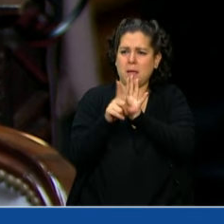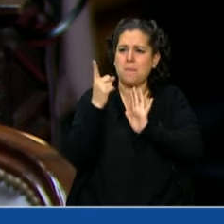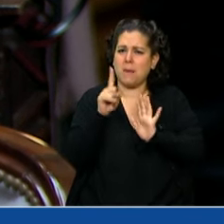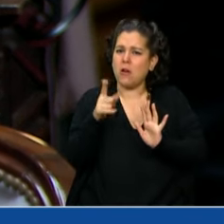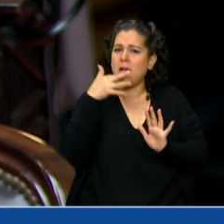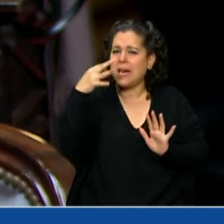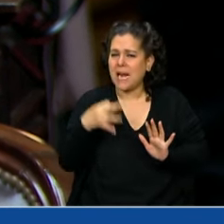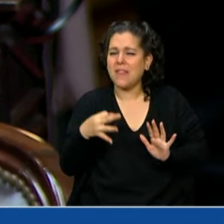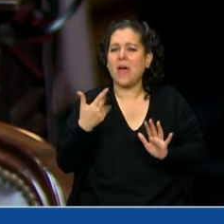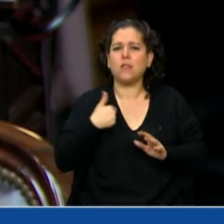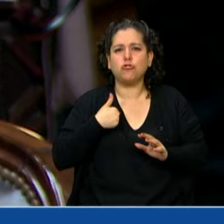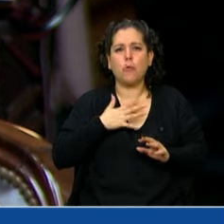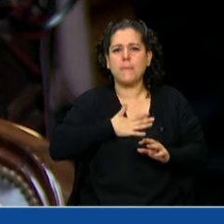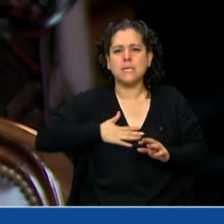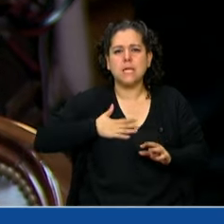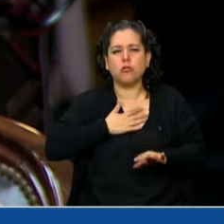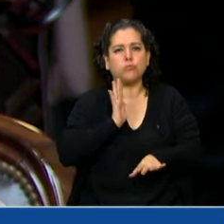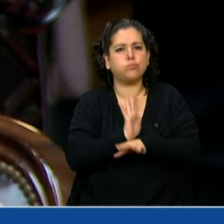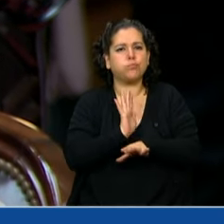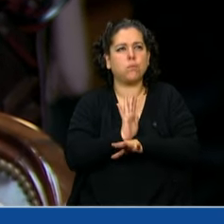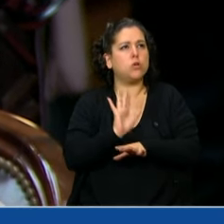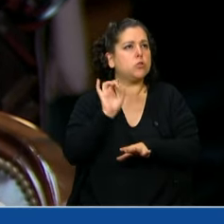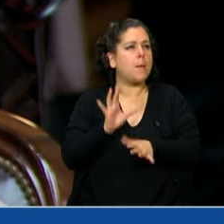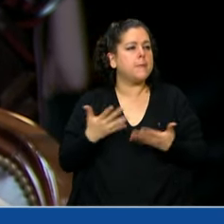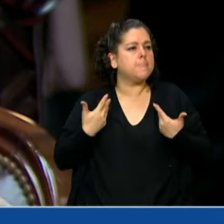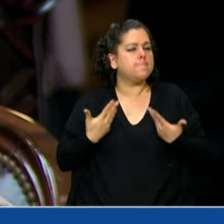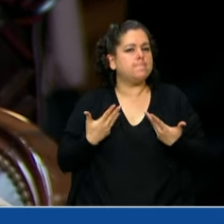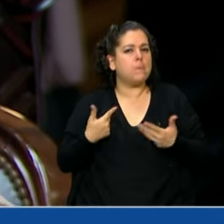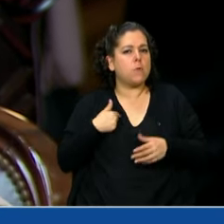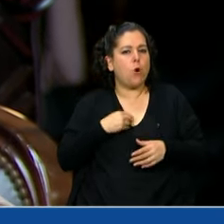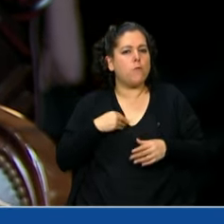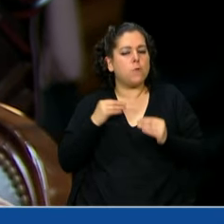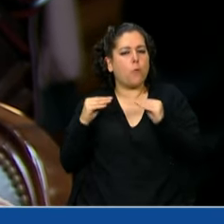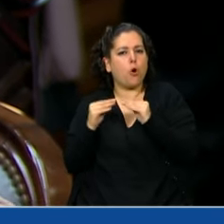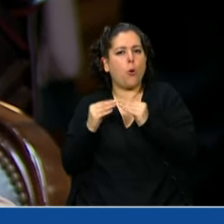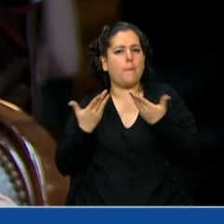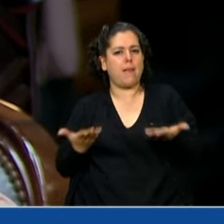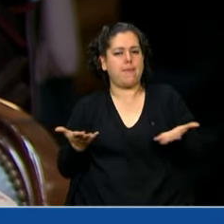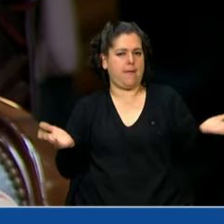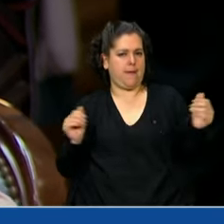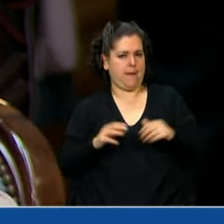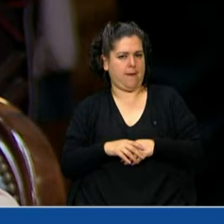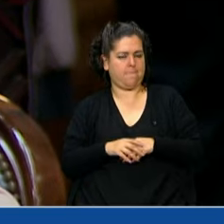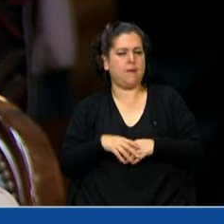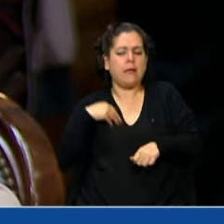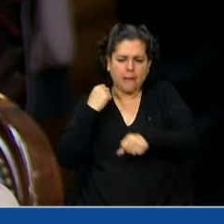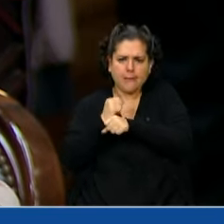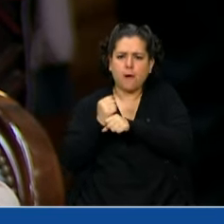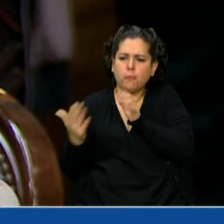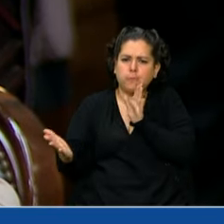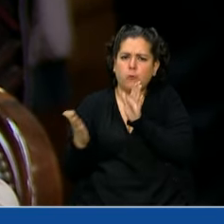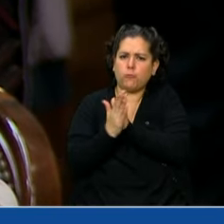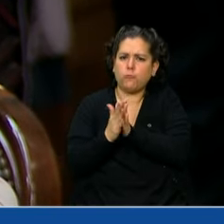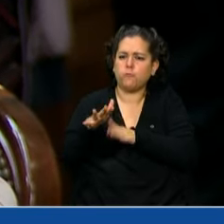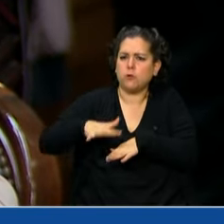realidad me siento simplemente una una compañera que trabajó a la par